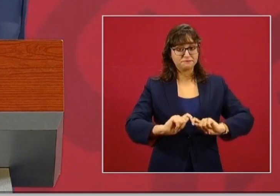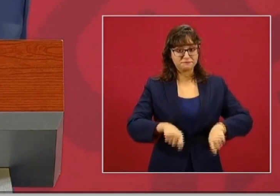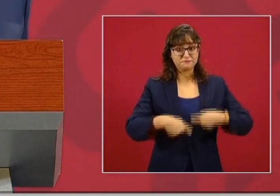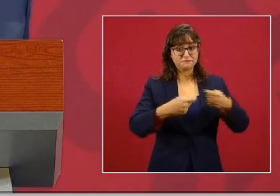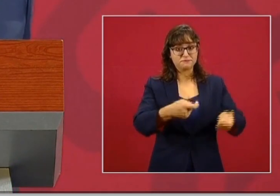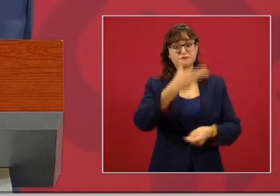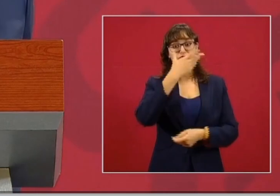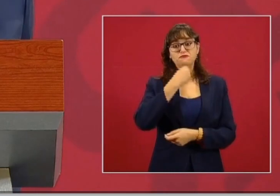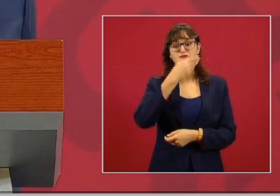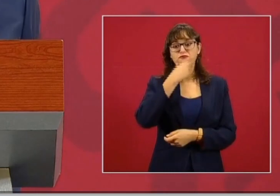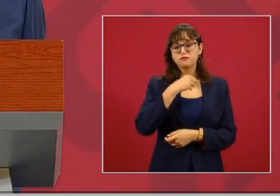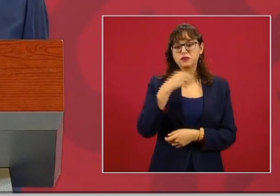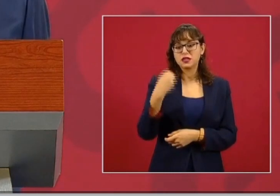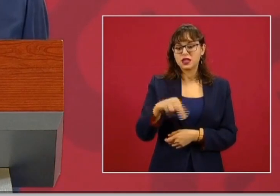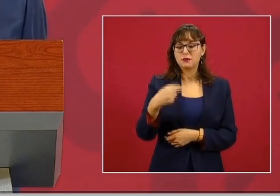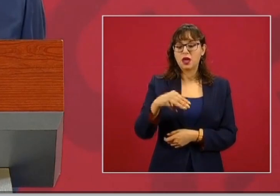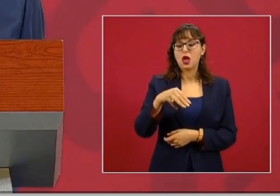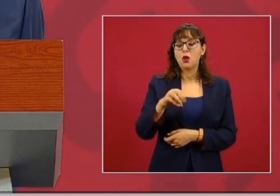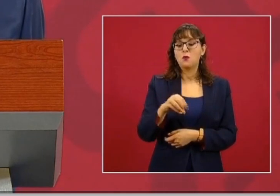empresas,